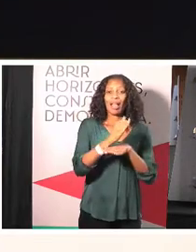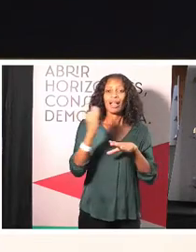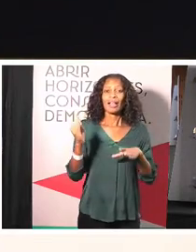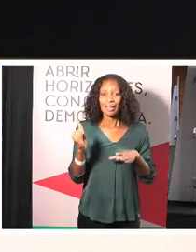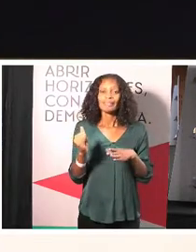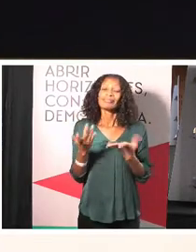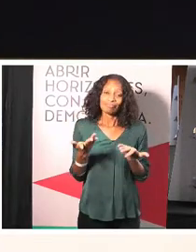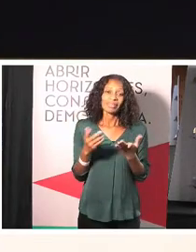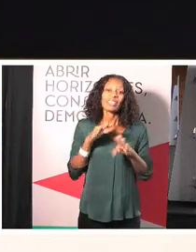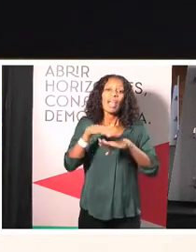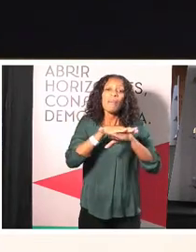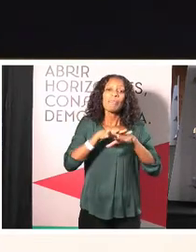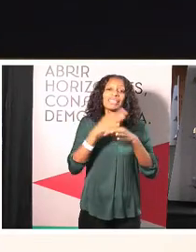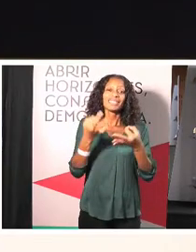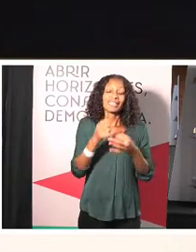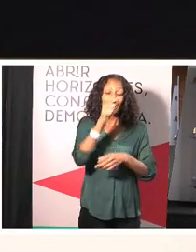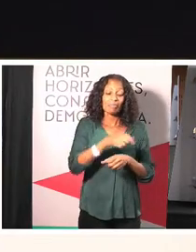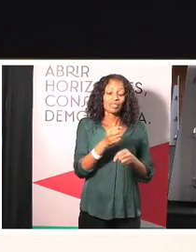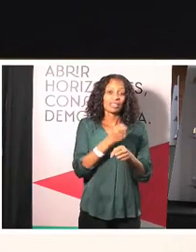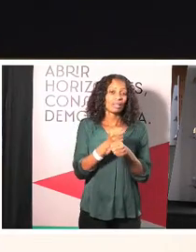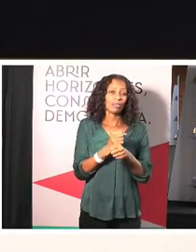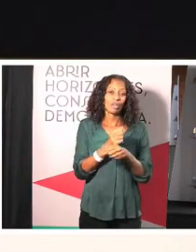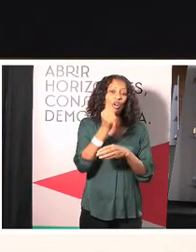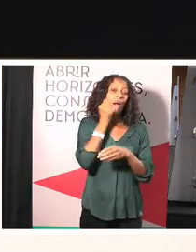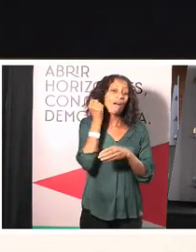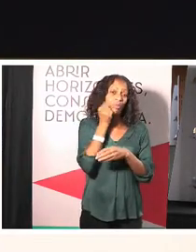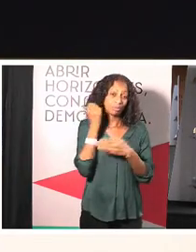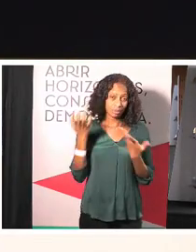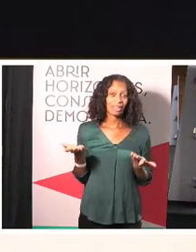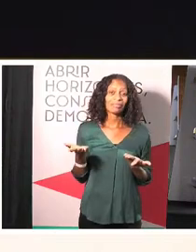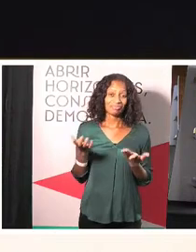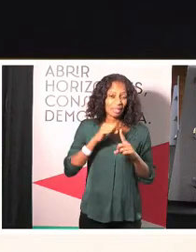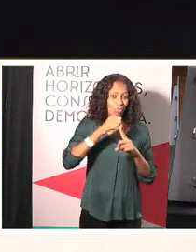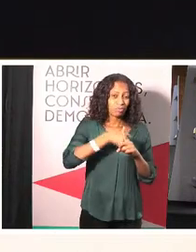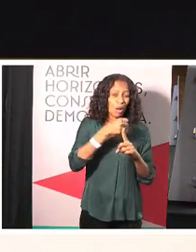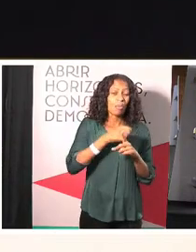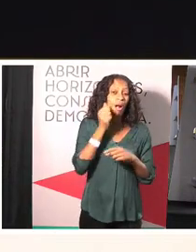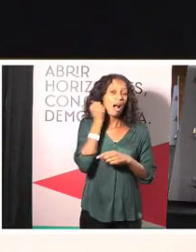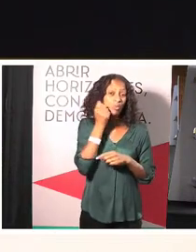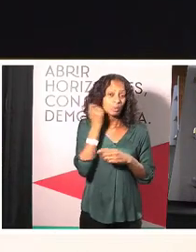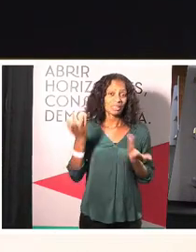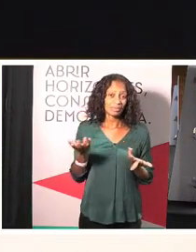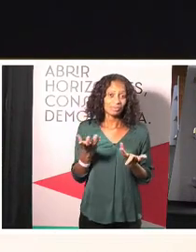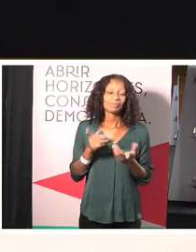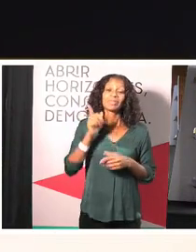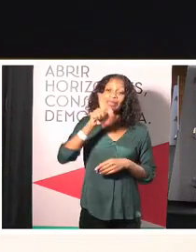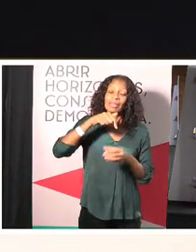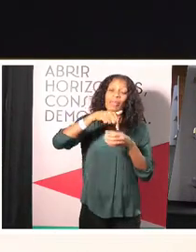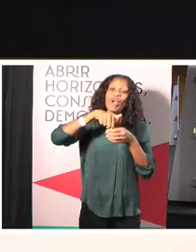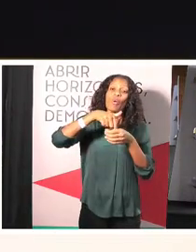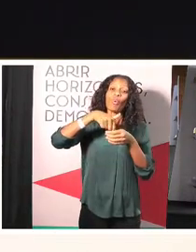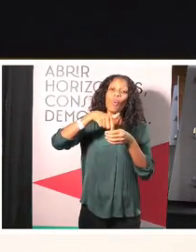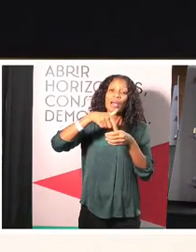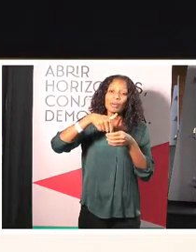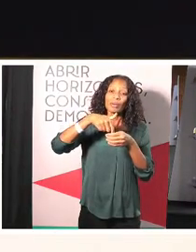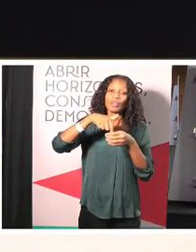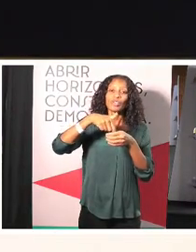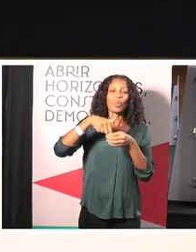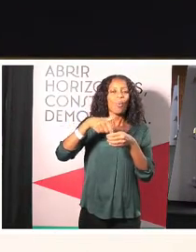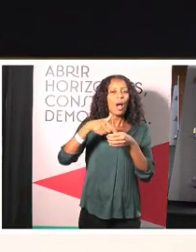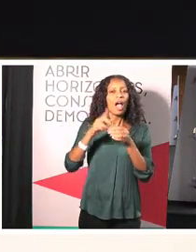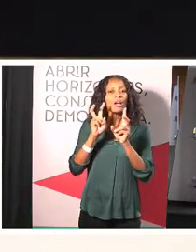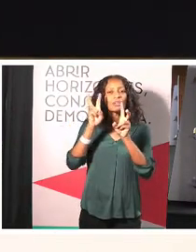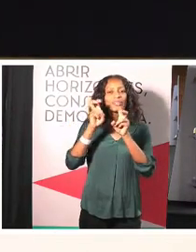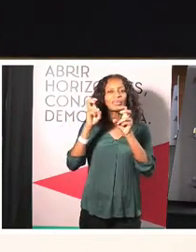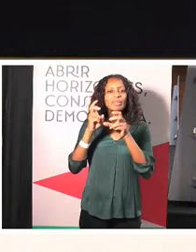explotación del trabajador, y que también dejan huecos. Y aquí termino. Hay un hueco que tiene que ver con una lucha en la